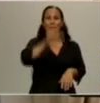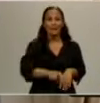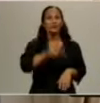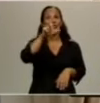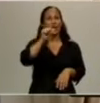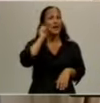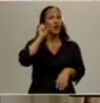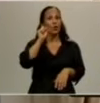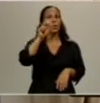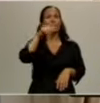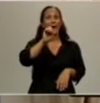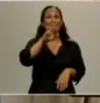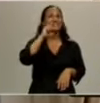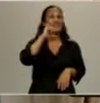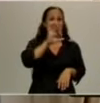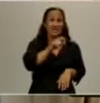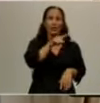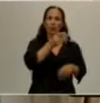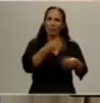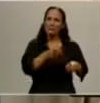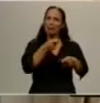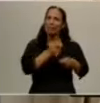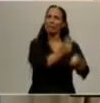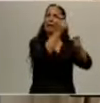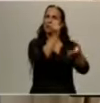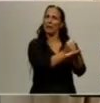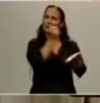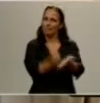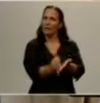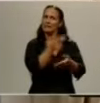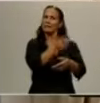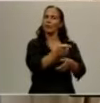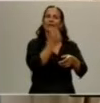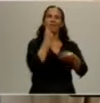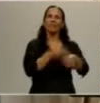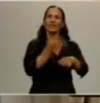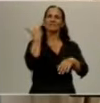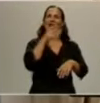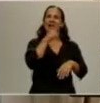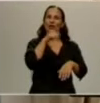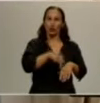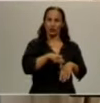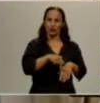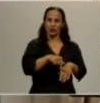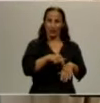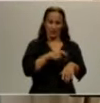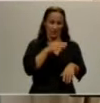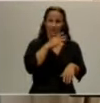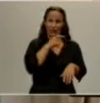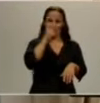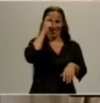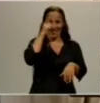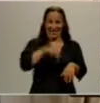Ángel Lagomarsino comenzó a tramitar su pasaporte el día 14 del corriente mes, o sea, el 14 de